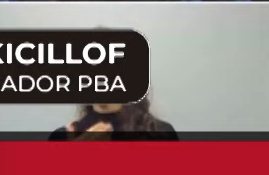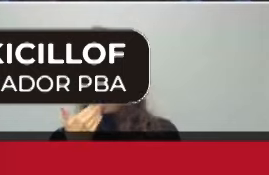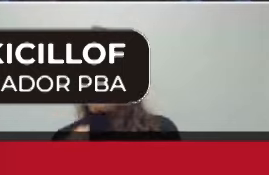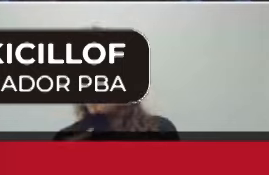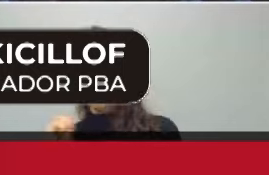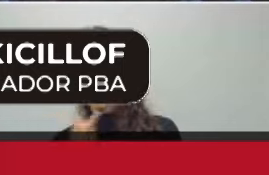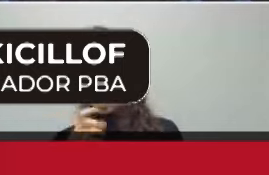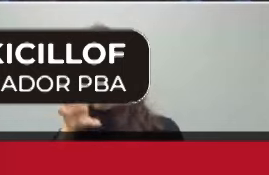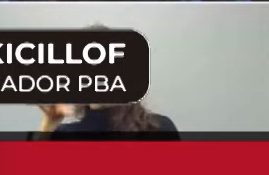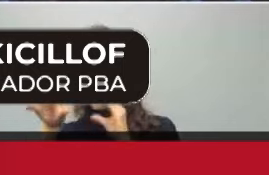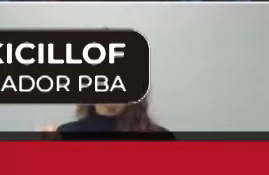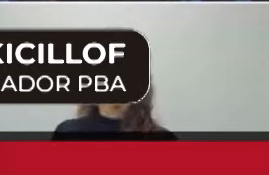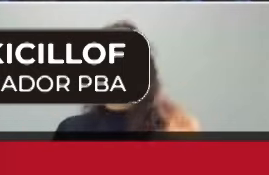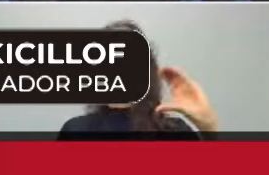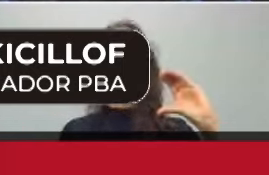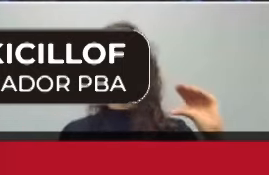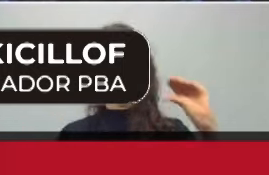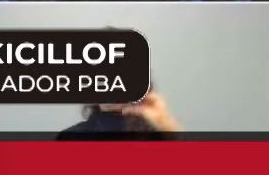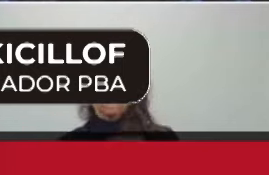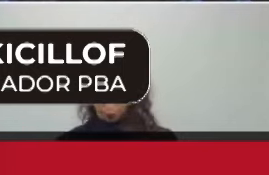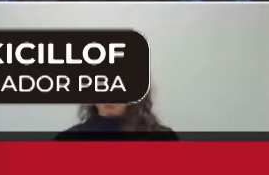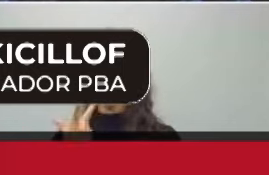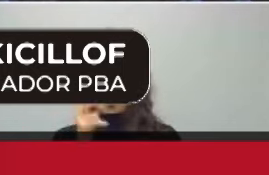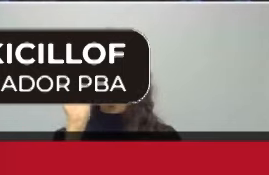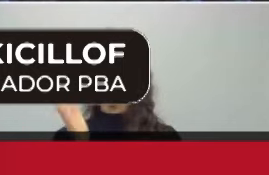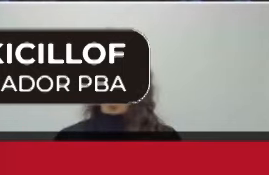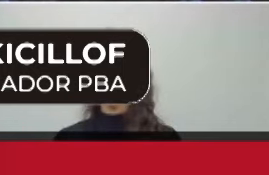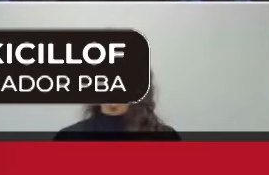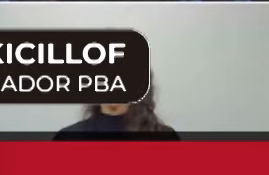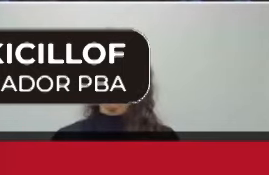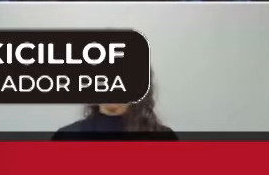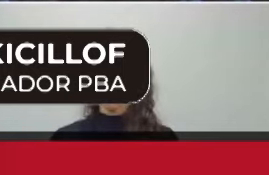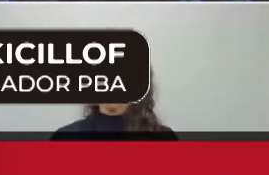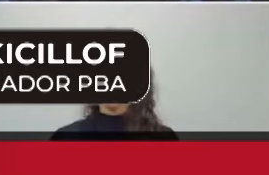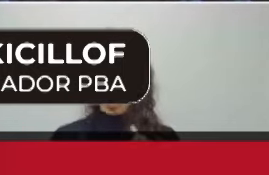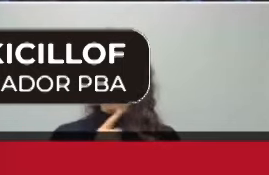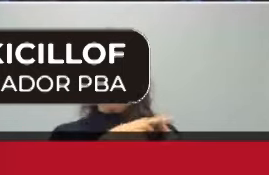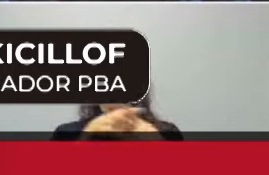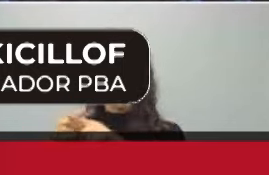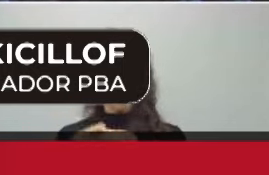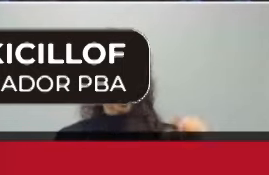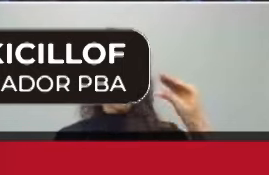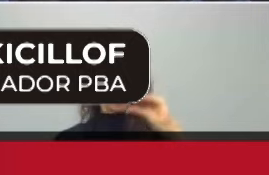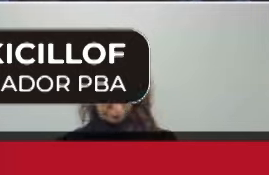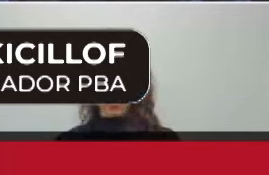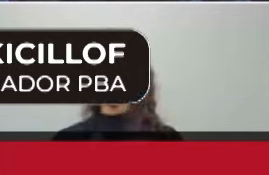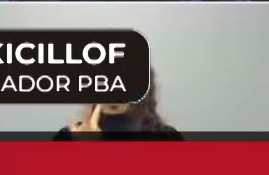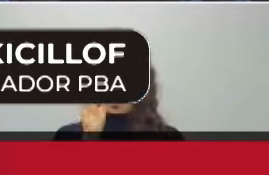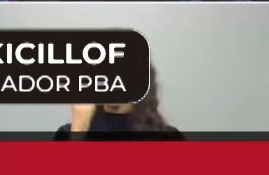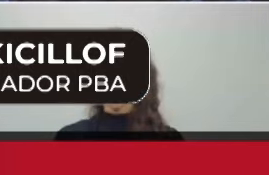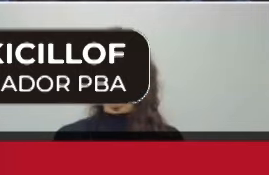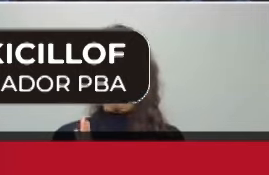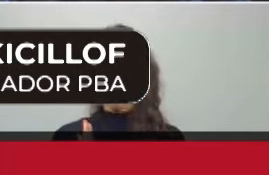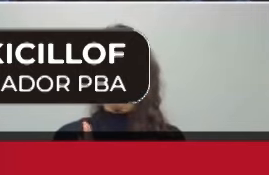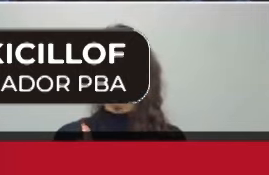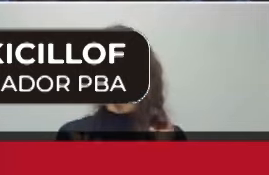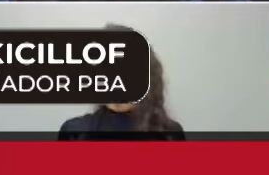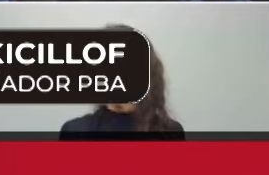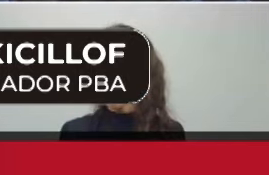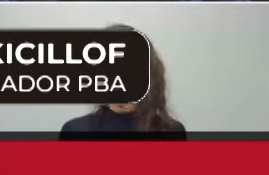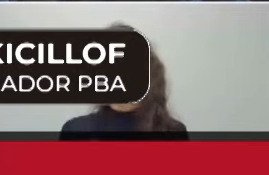recibe solamente el 20% de los recursos coparticipables. Esto durante la